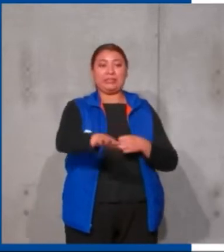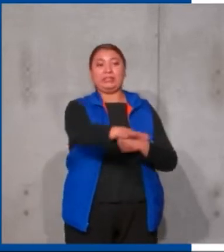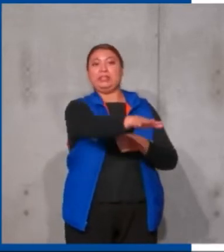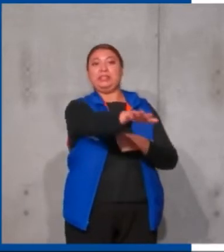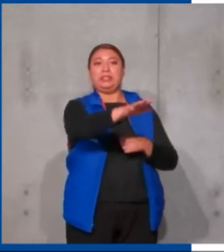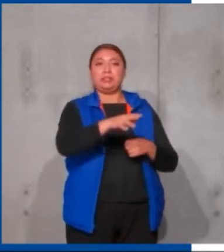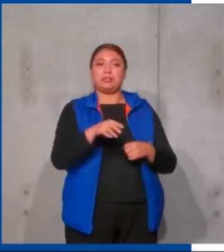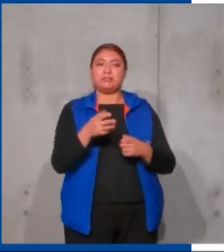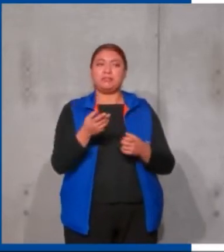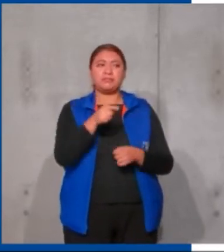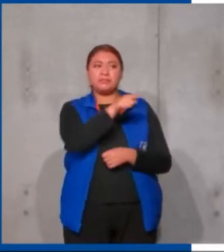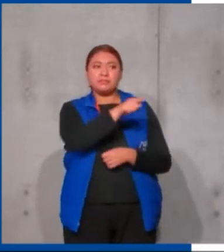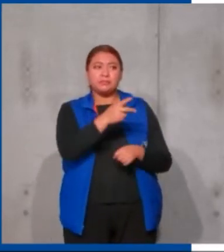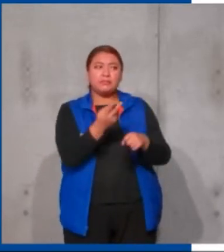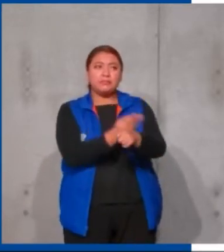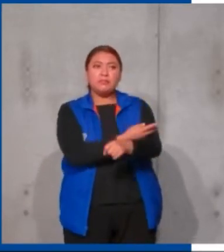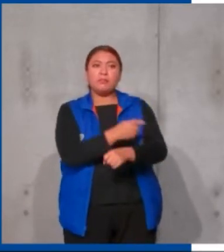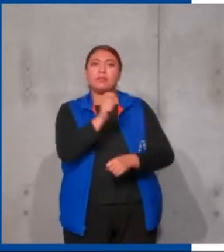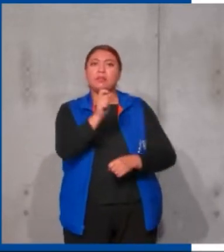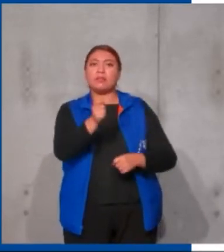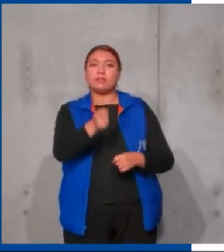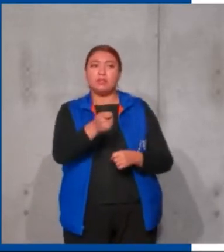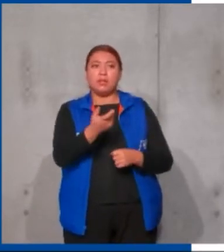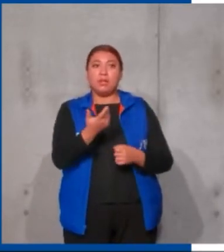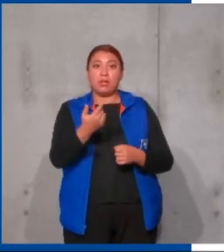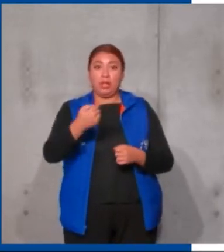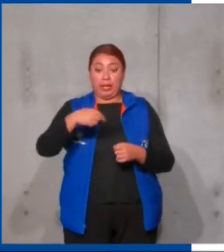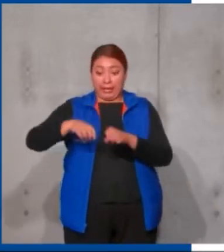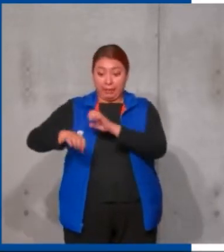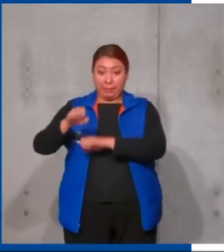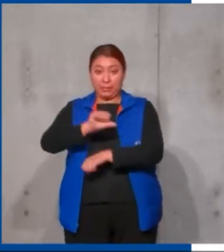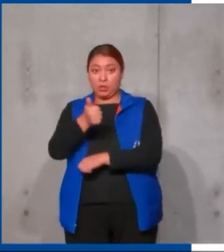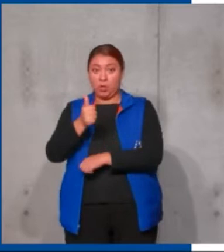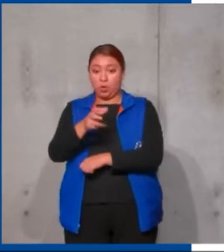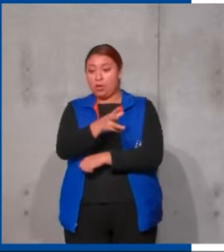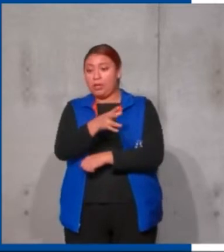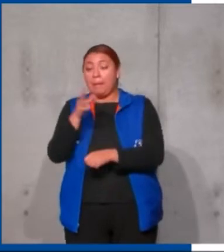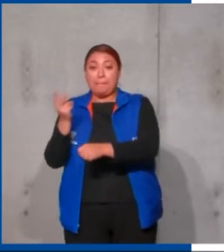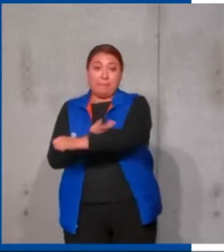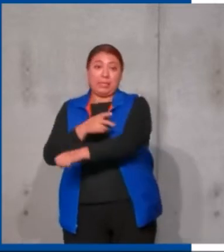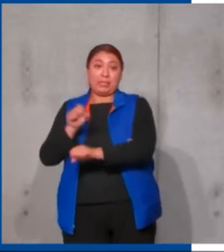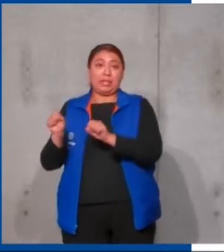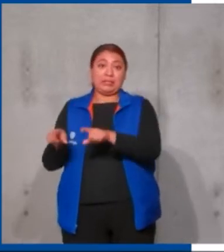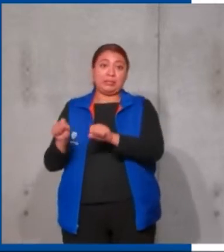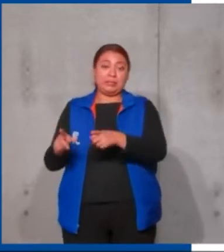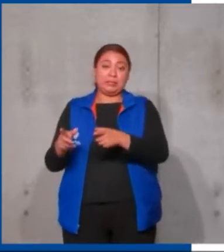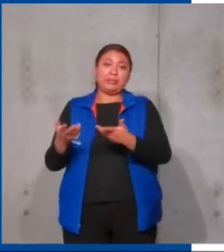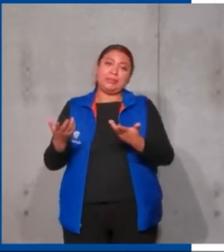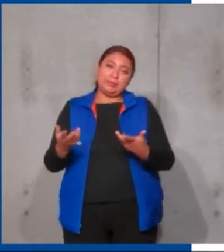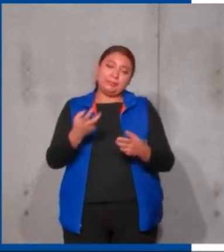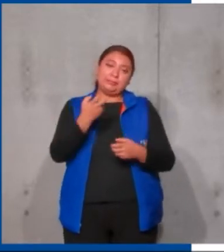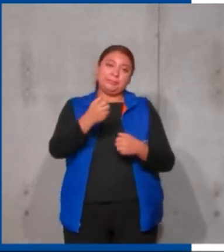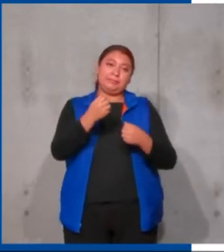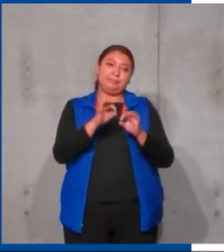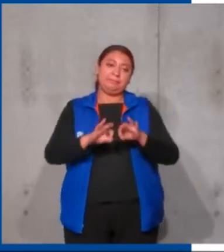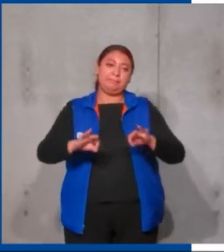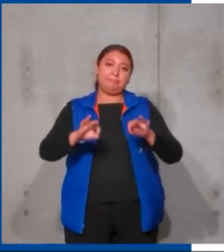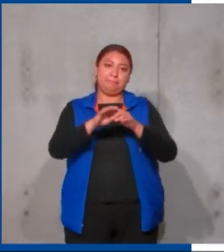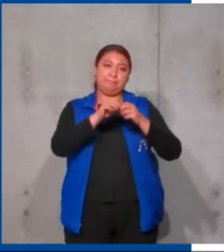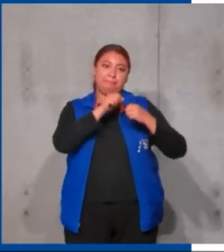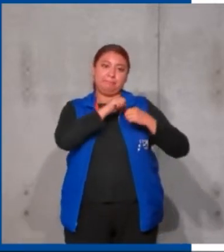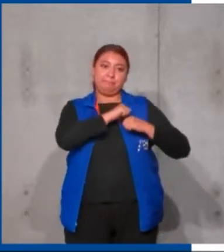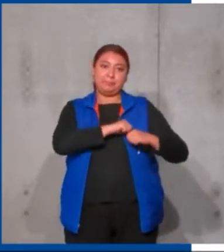el que le pase a él no significa que no me pueda pasar a mí. Entonces las autoridades como que van a